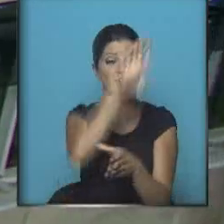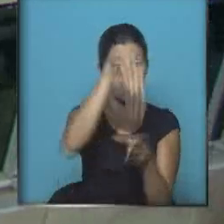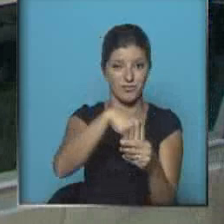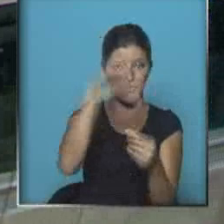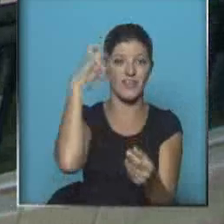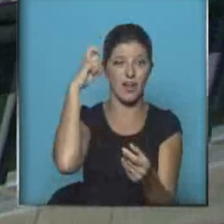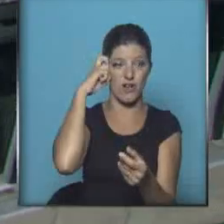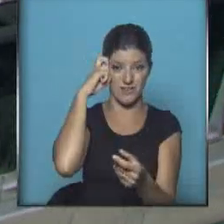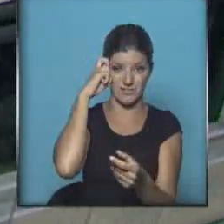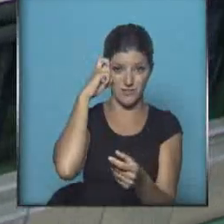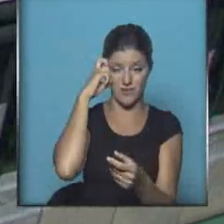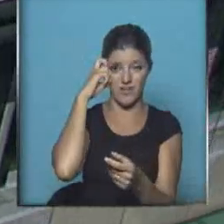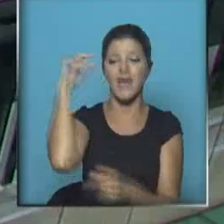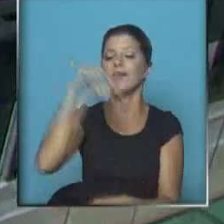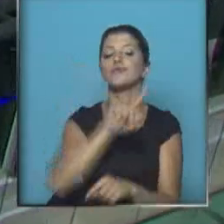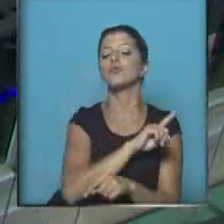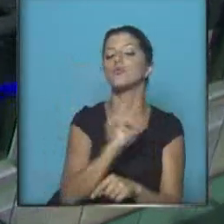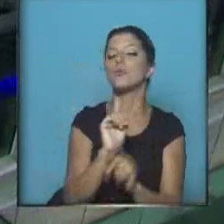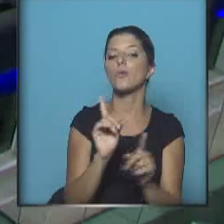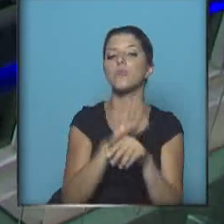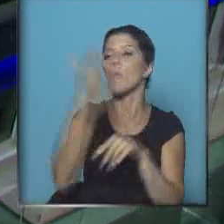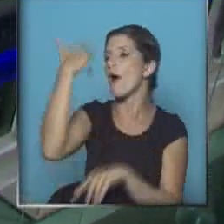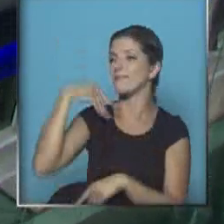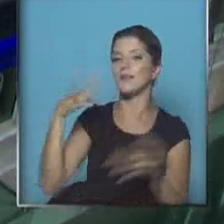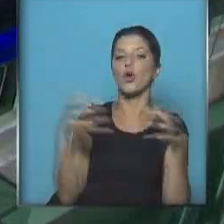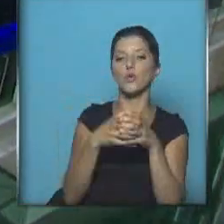esto no es la misma situación del Grupo A en el año